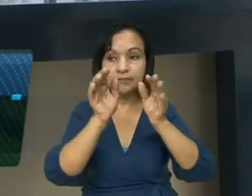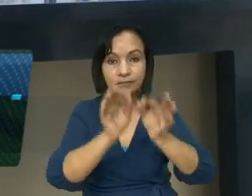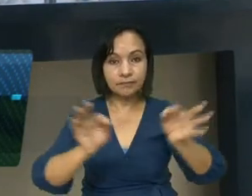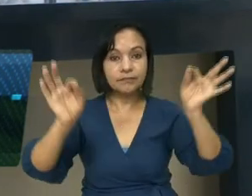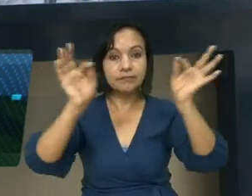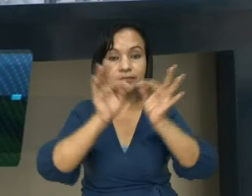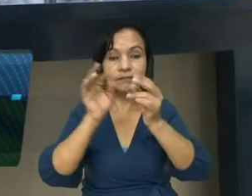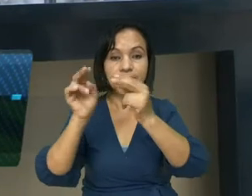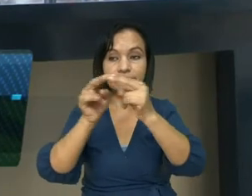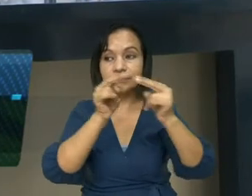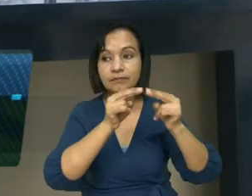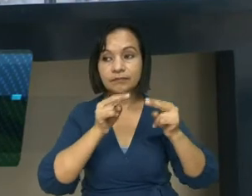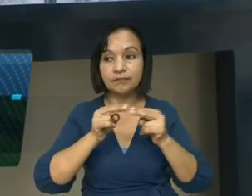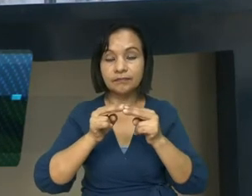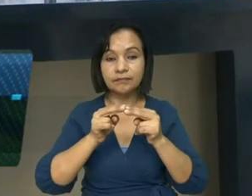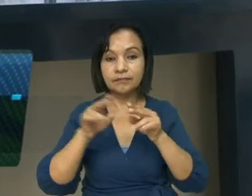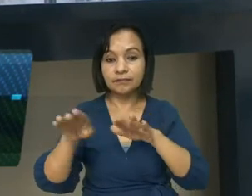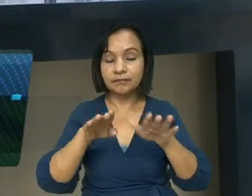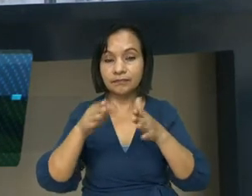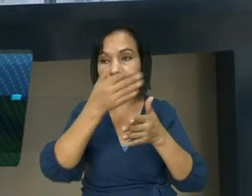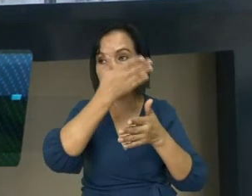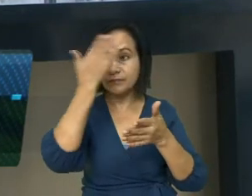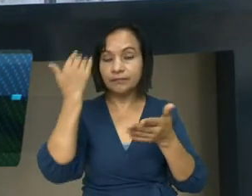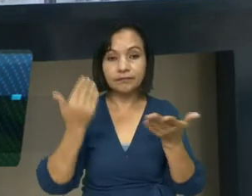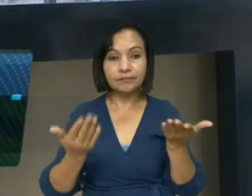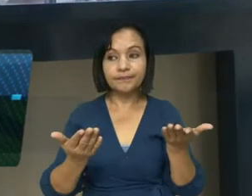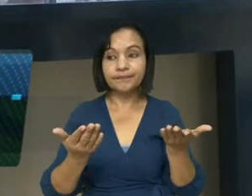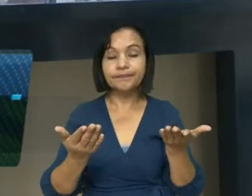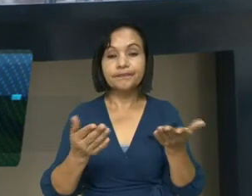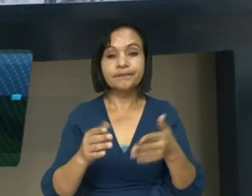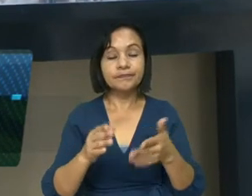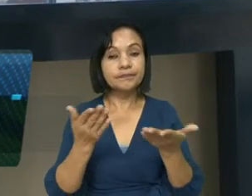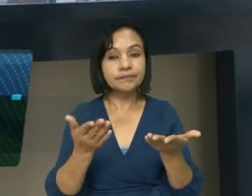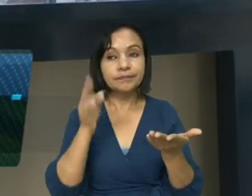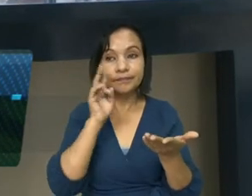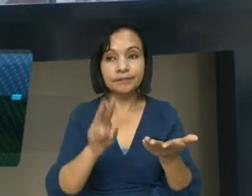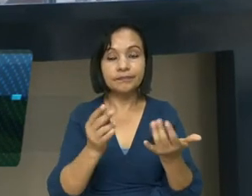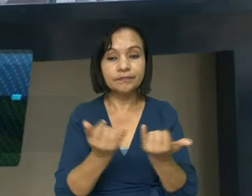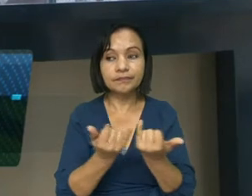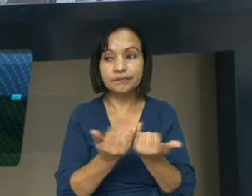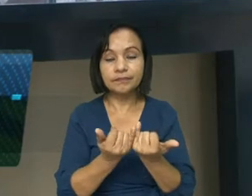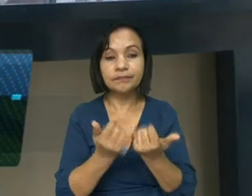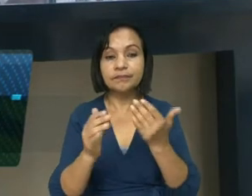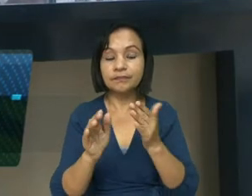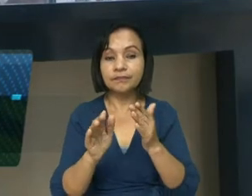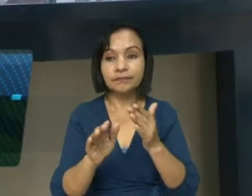hay una articulación que nosotros no la debemos dejar como imprevisto, pues. Claro. Y